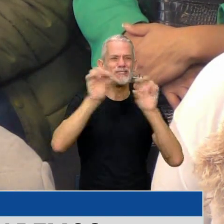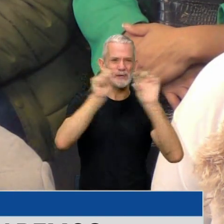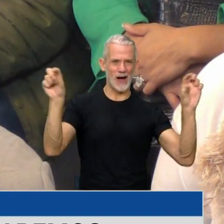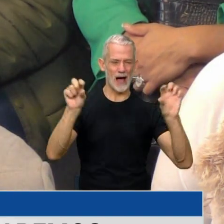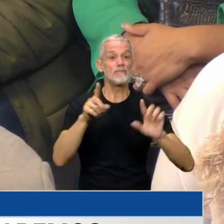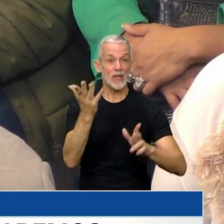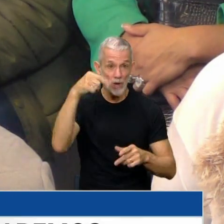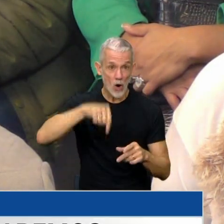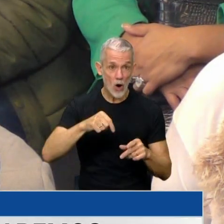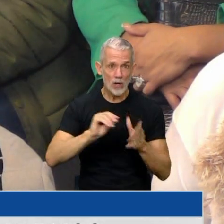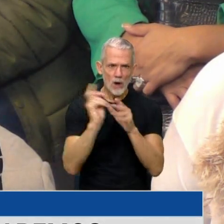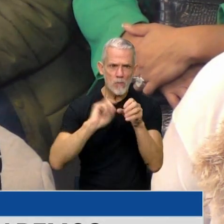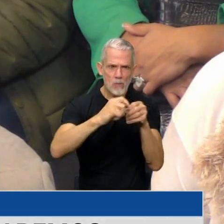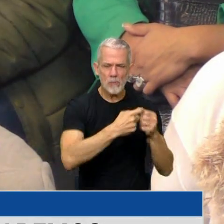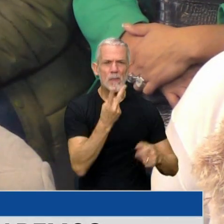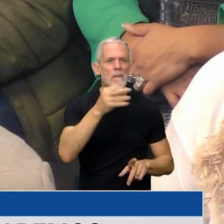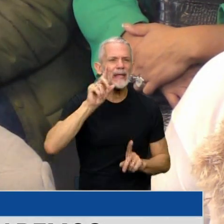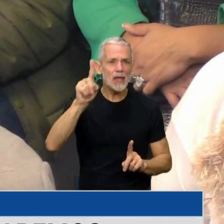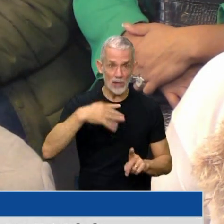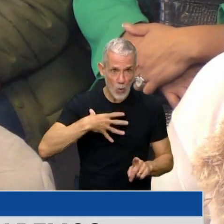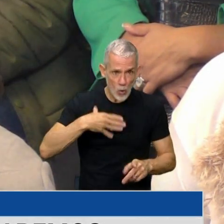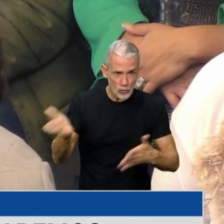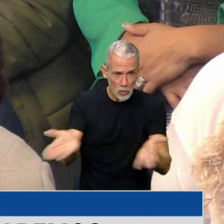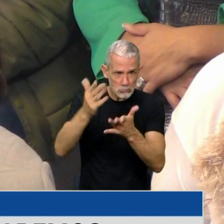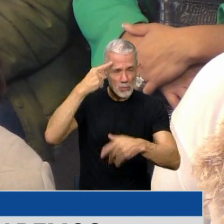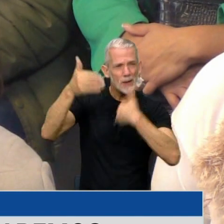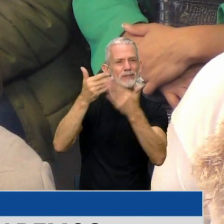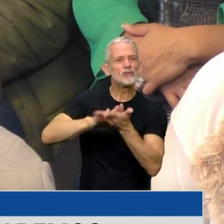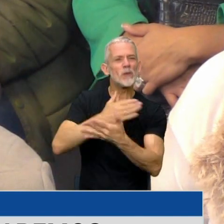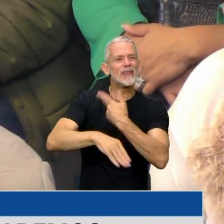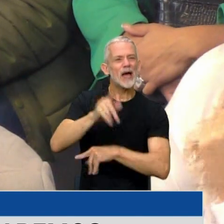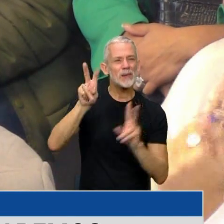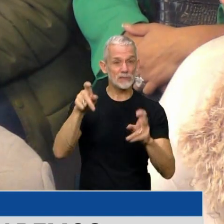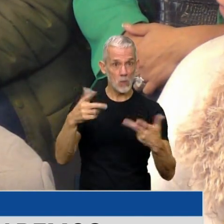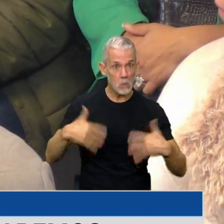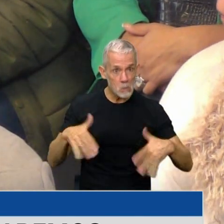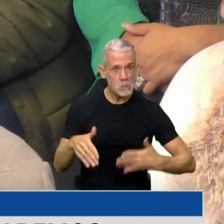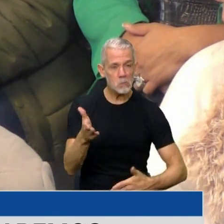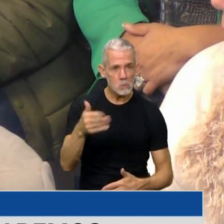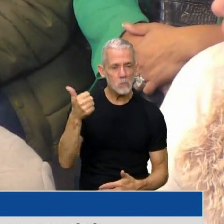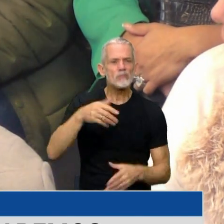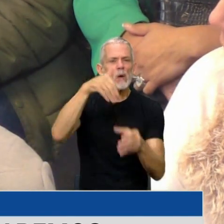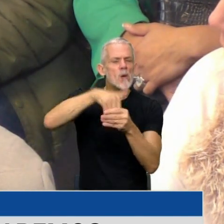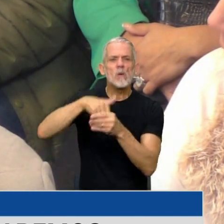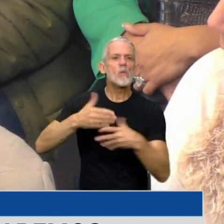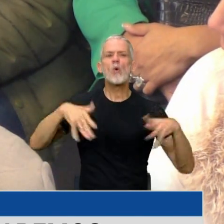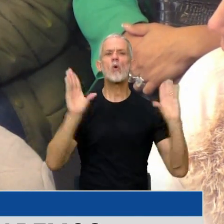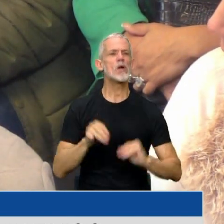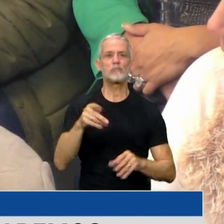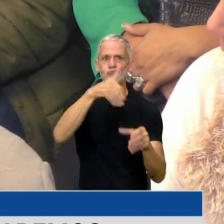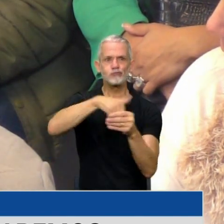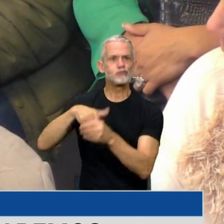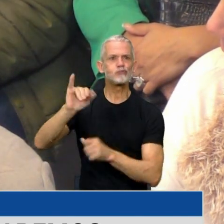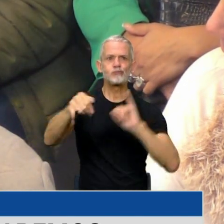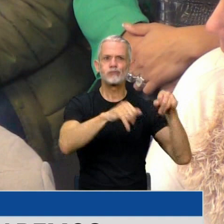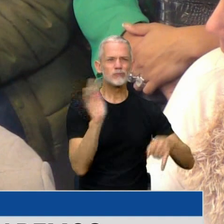y hoy tiene 20.000 inscriptos y están haciendo el curso y la verdad que fue una gran noticia y fue votado por unanimidad y fue la verdad